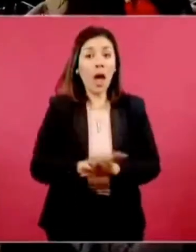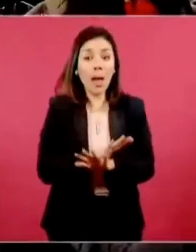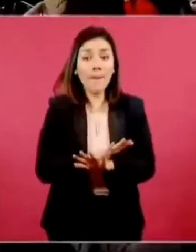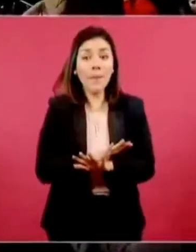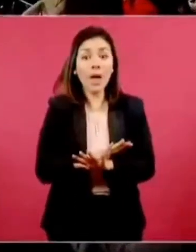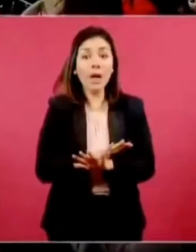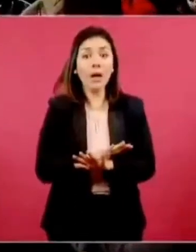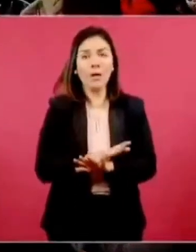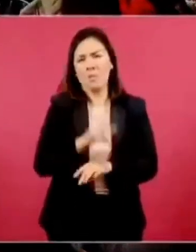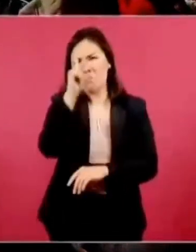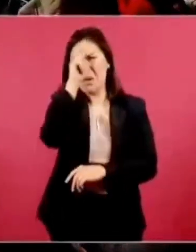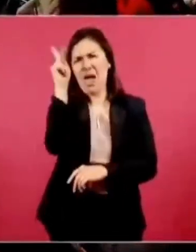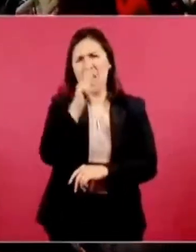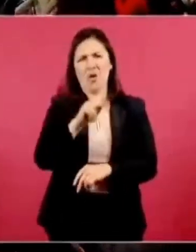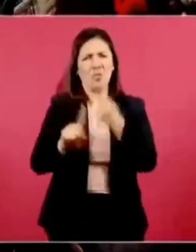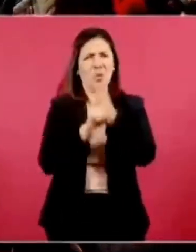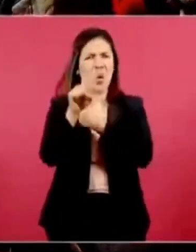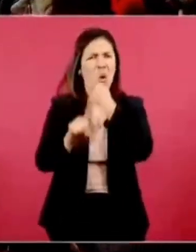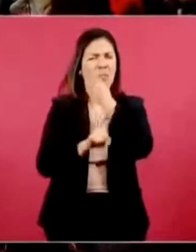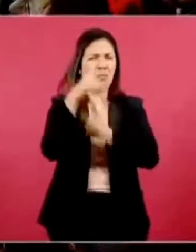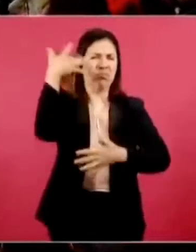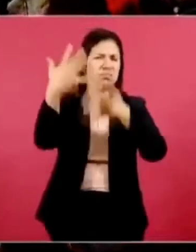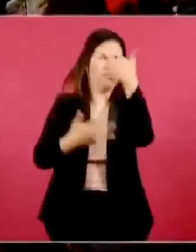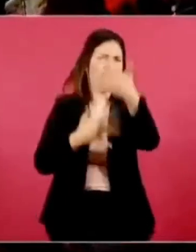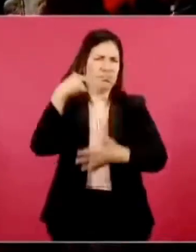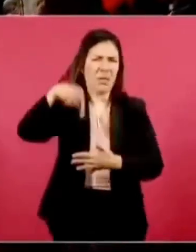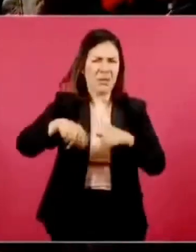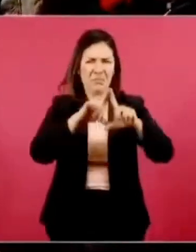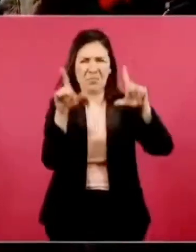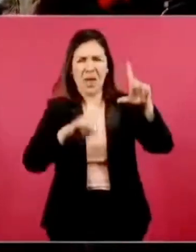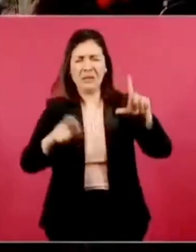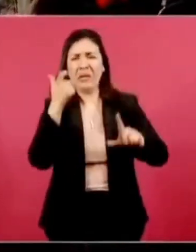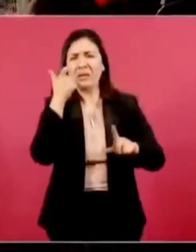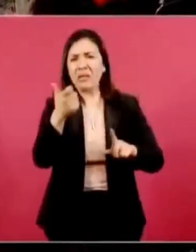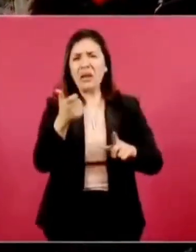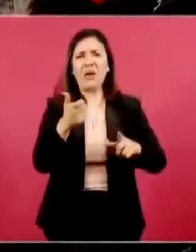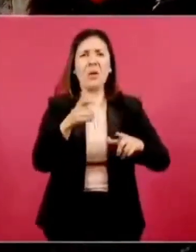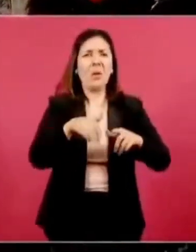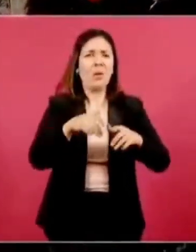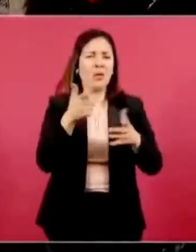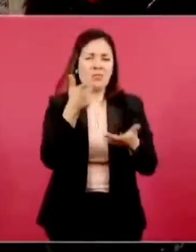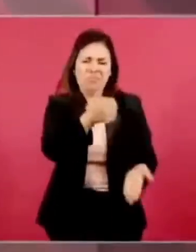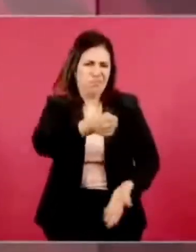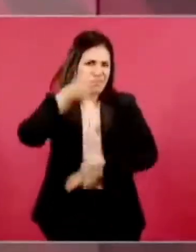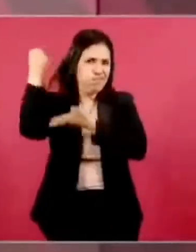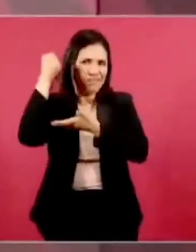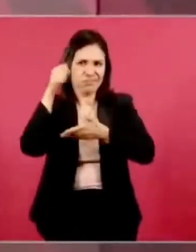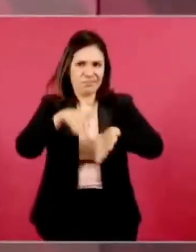iba a ser un caos el país, iba a haber fuga de capital, devaluación,